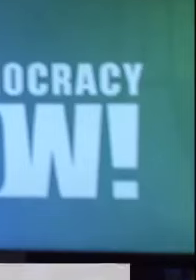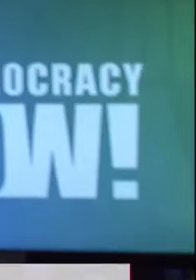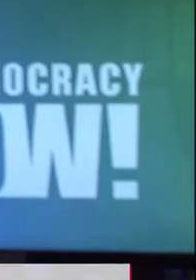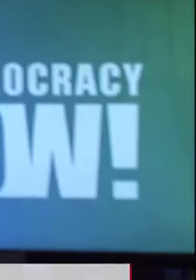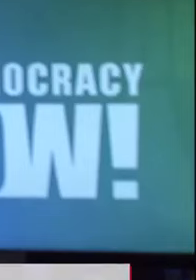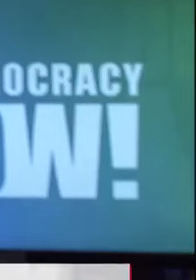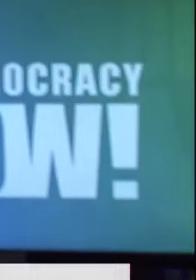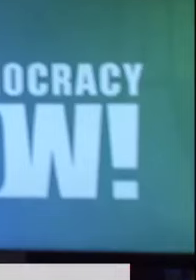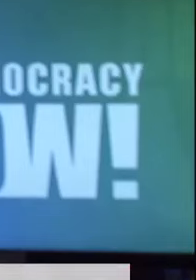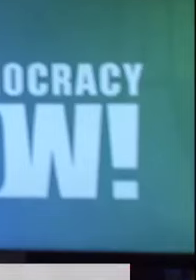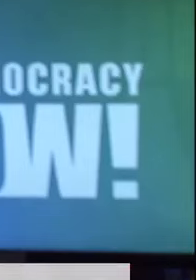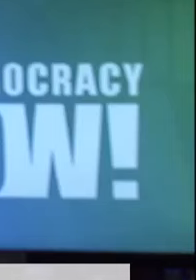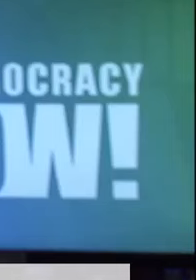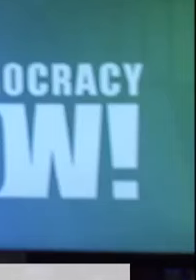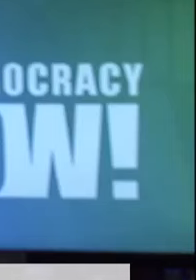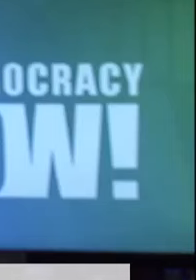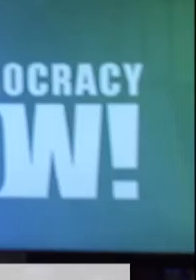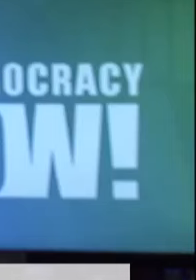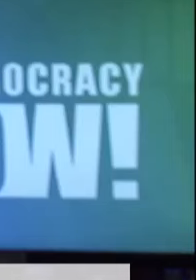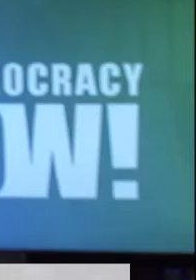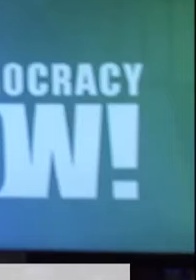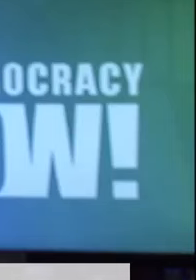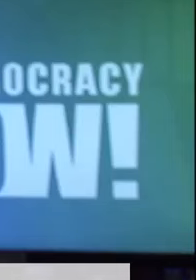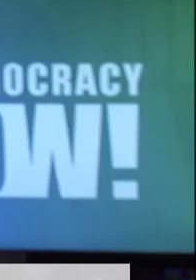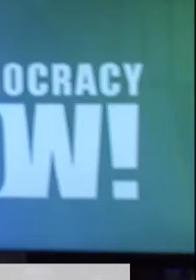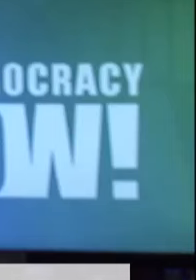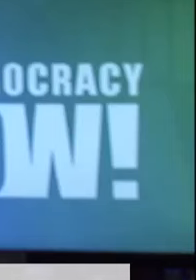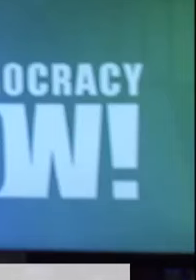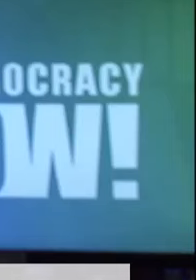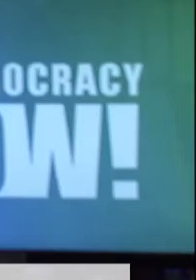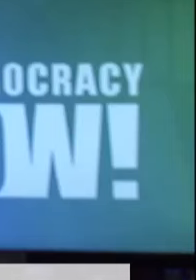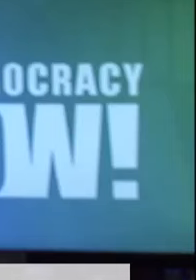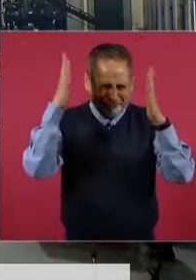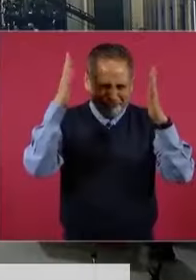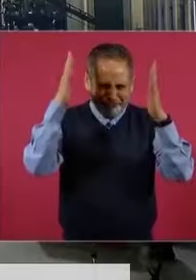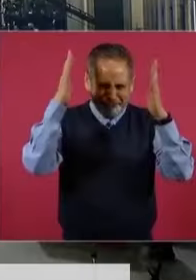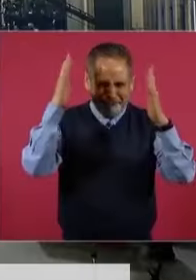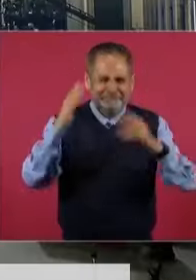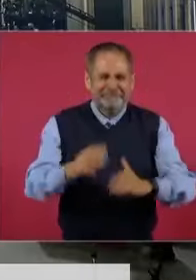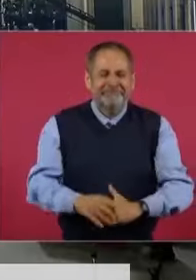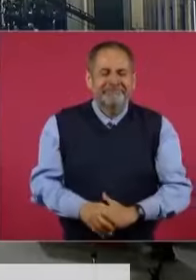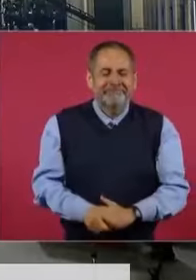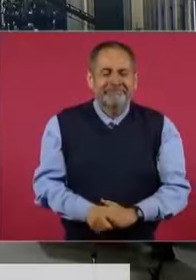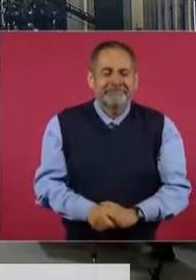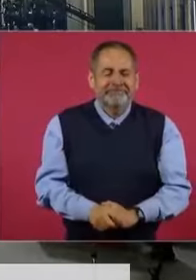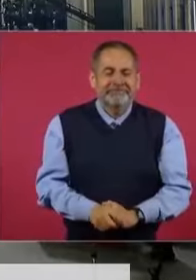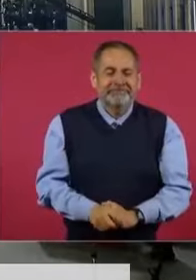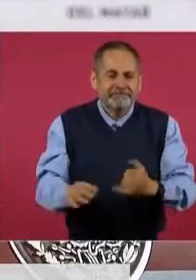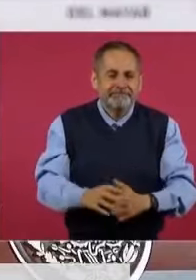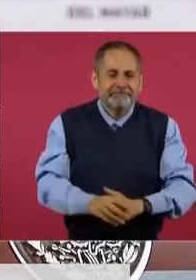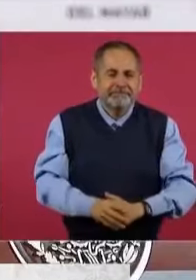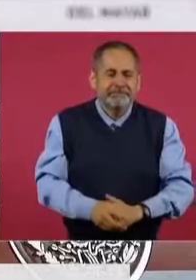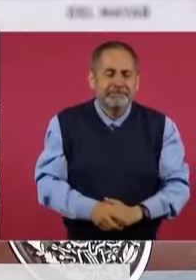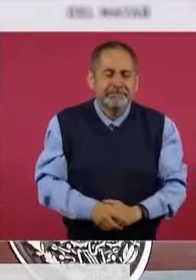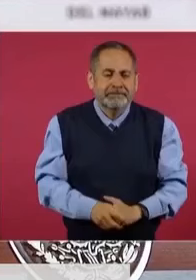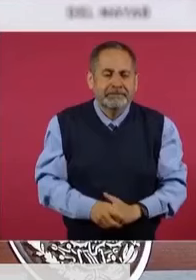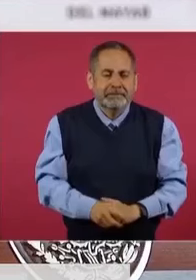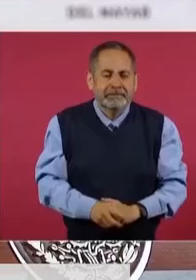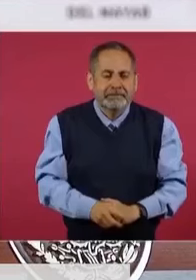un instrumento muy útil para dictar digamos la agenda informática